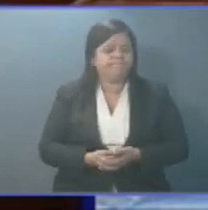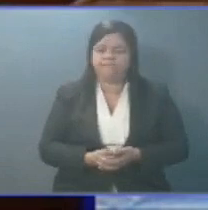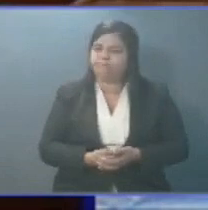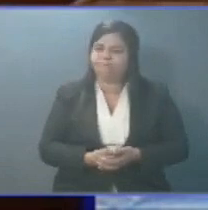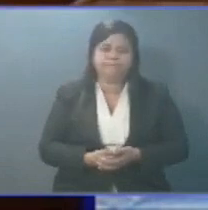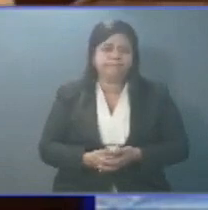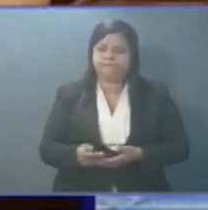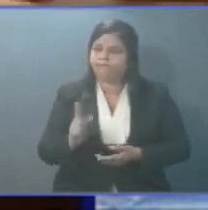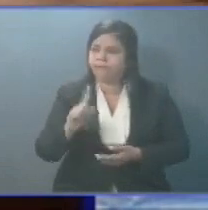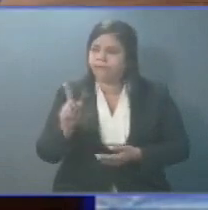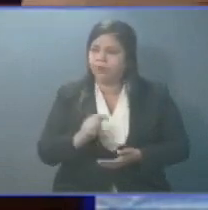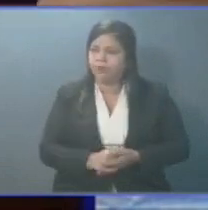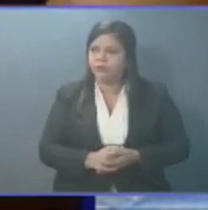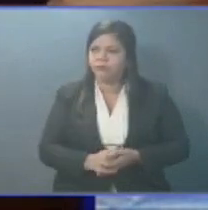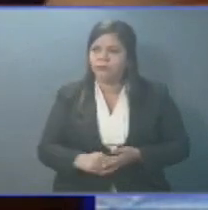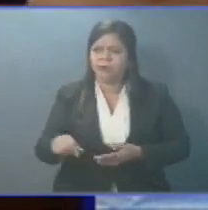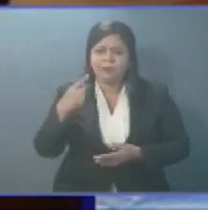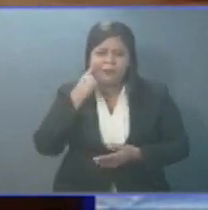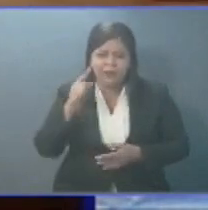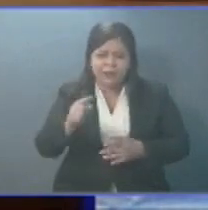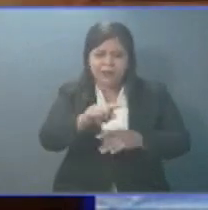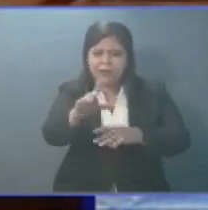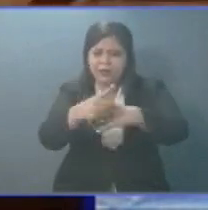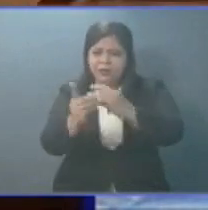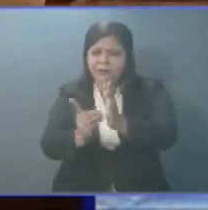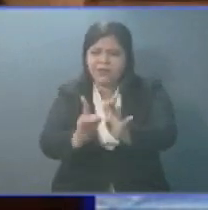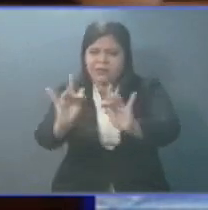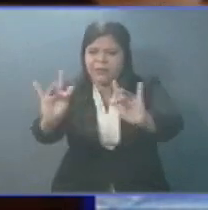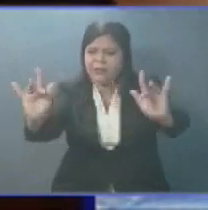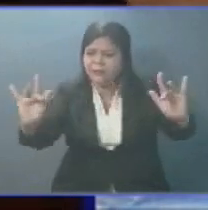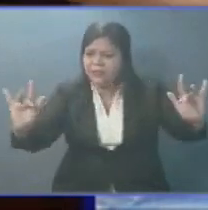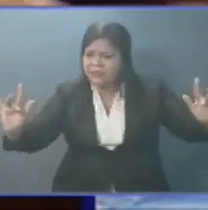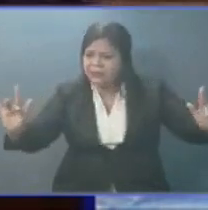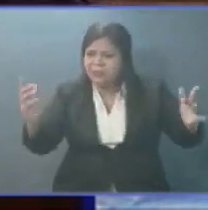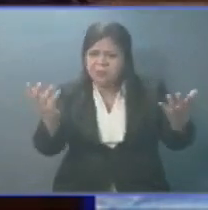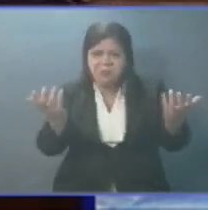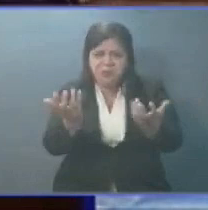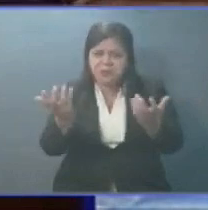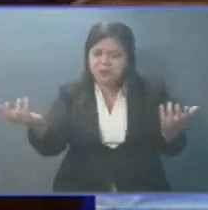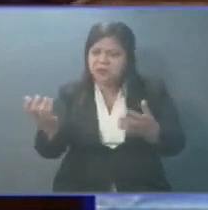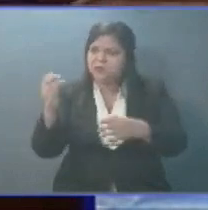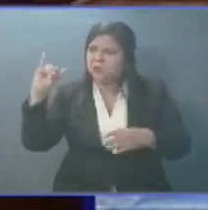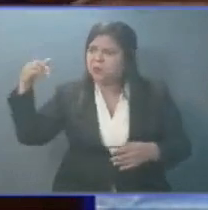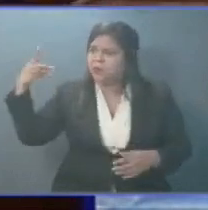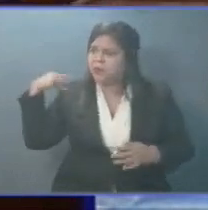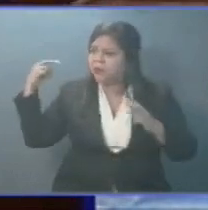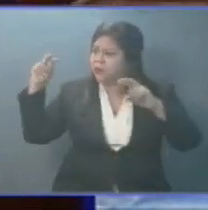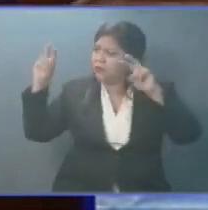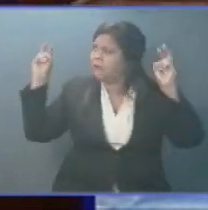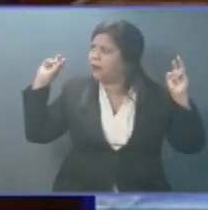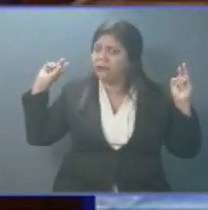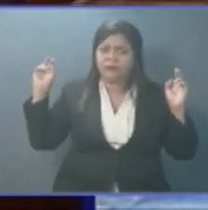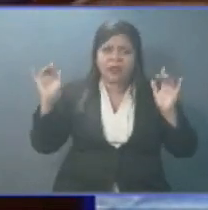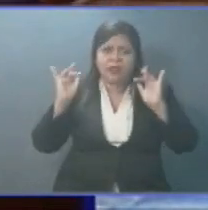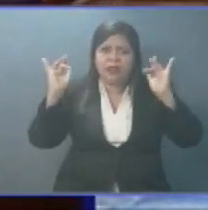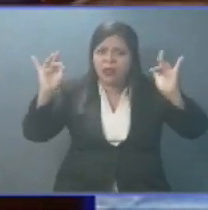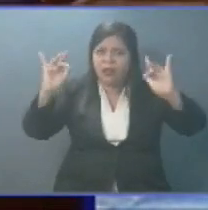directos los haciendo partido casi la mayoría de la directiva fácil